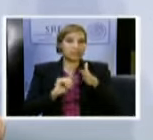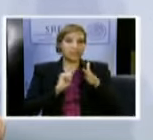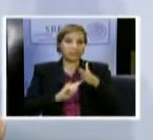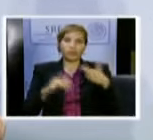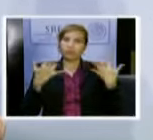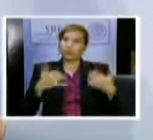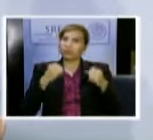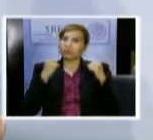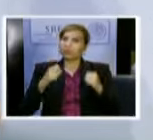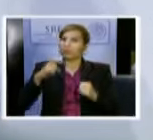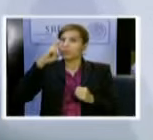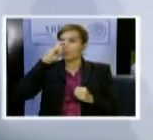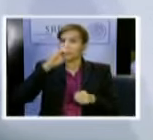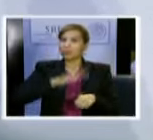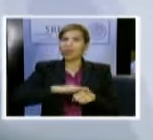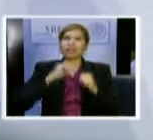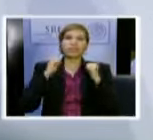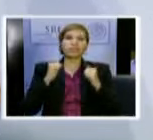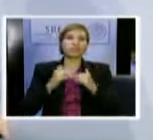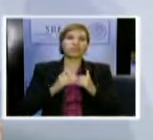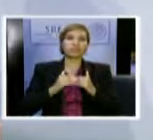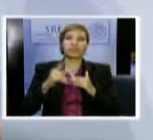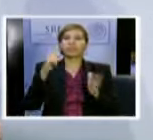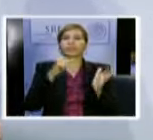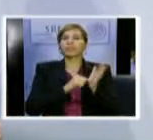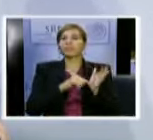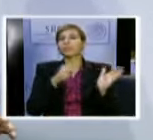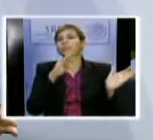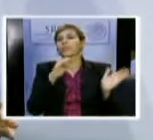duras, la más partiendo de